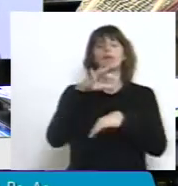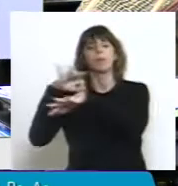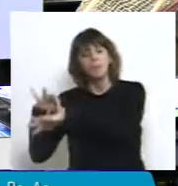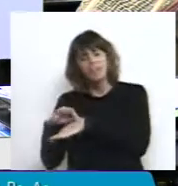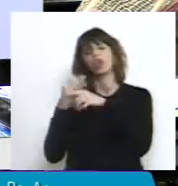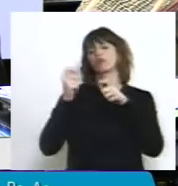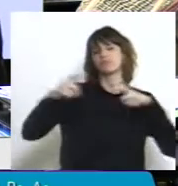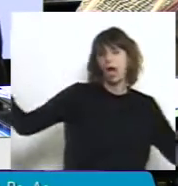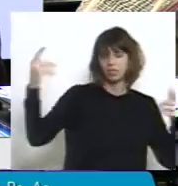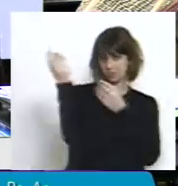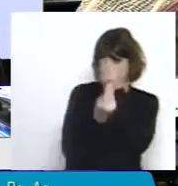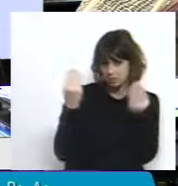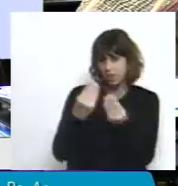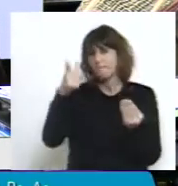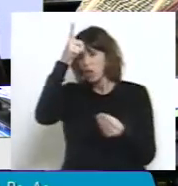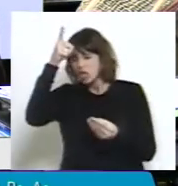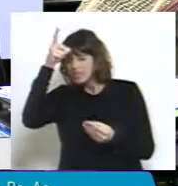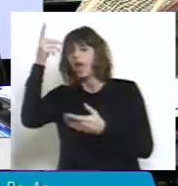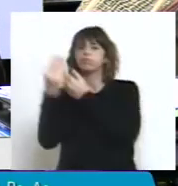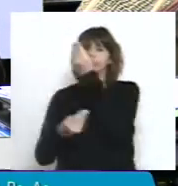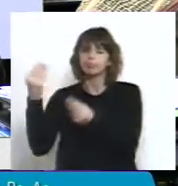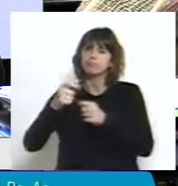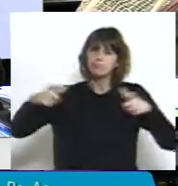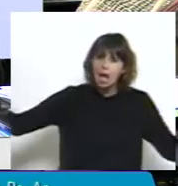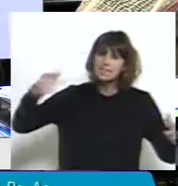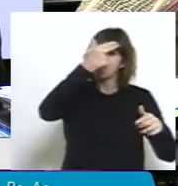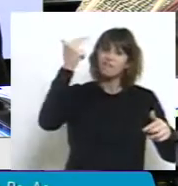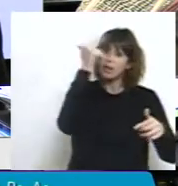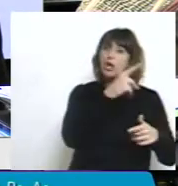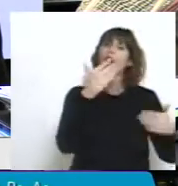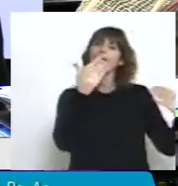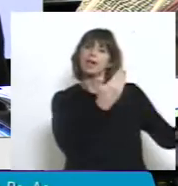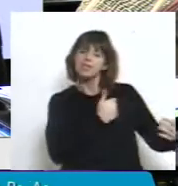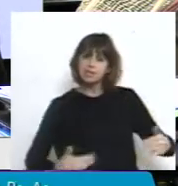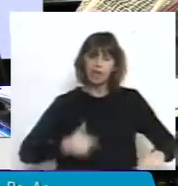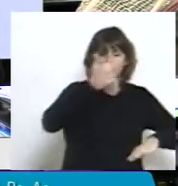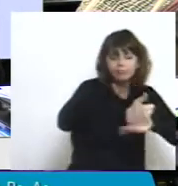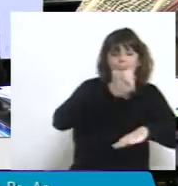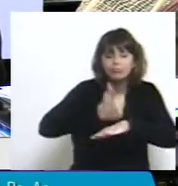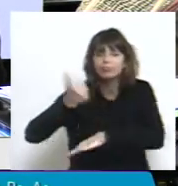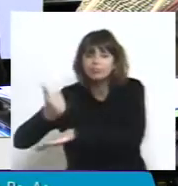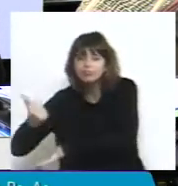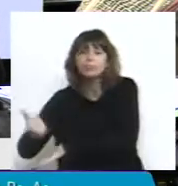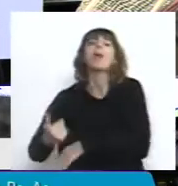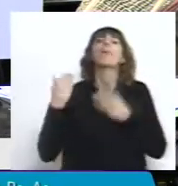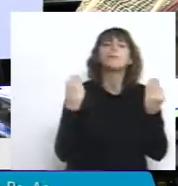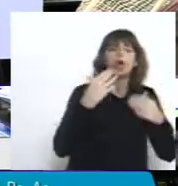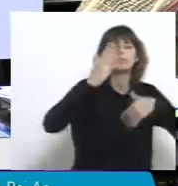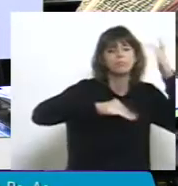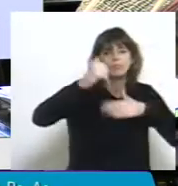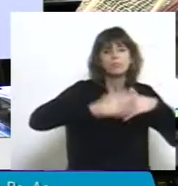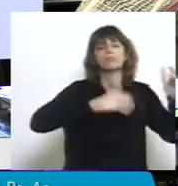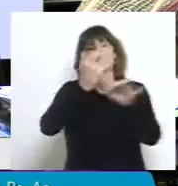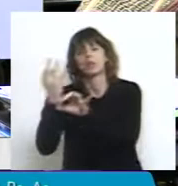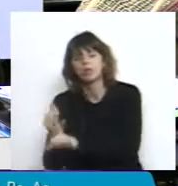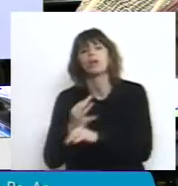enfermeros, más policías, porque tenemos un Estado más presente, porque hay más hospitales, más escuelas, más universidades y